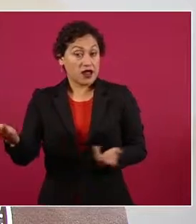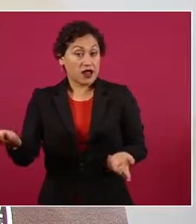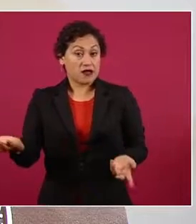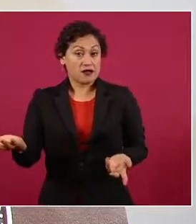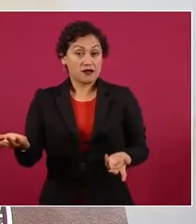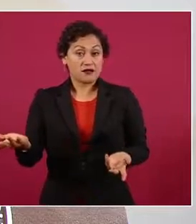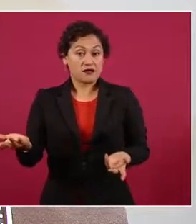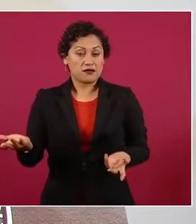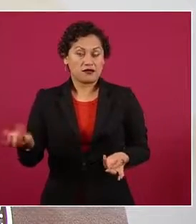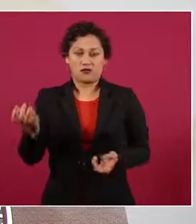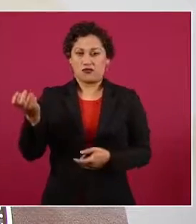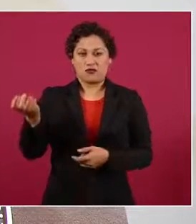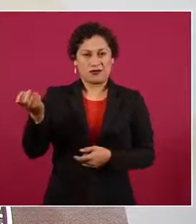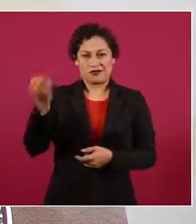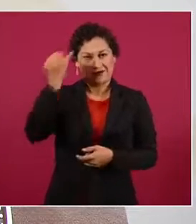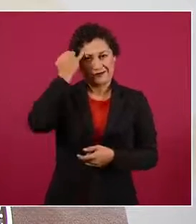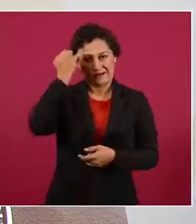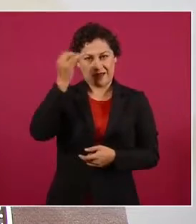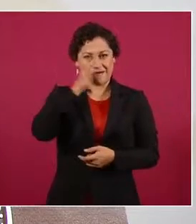Está mal,